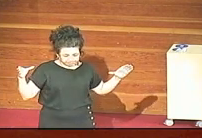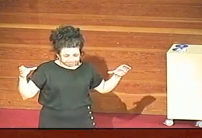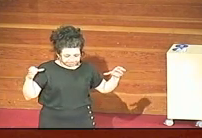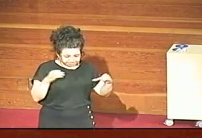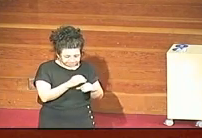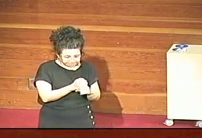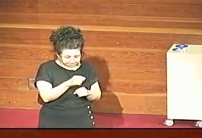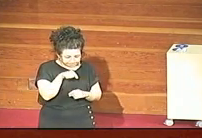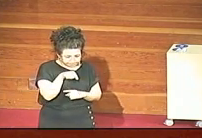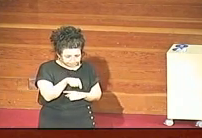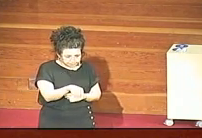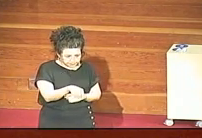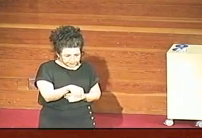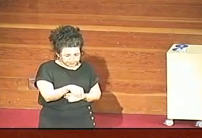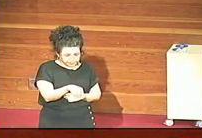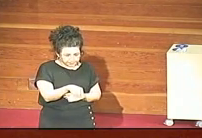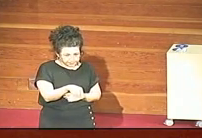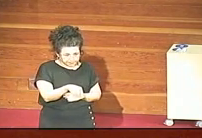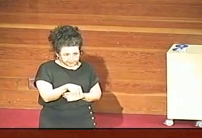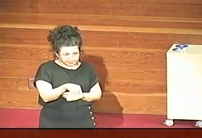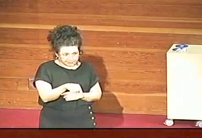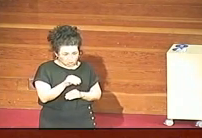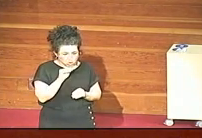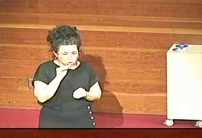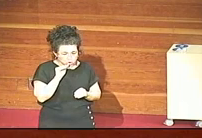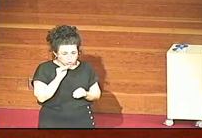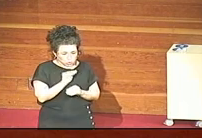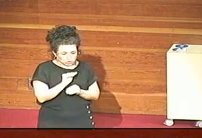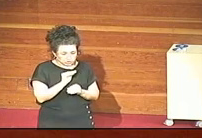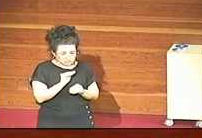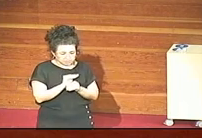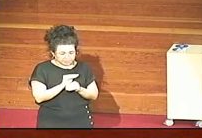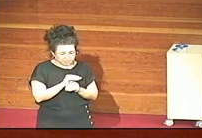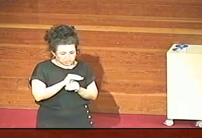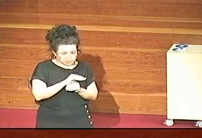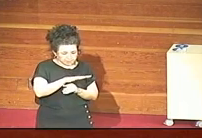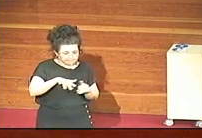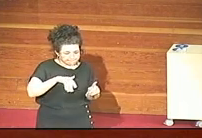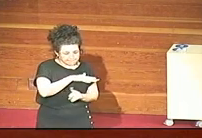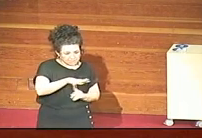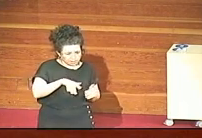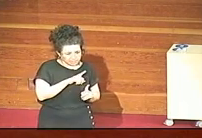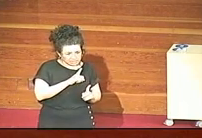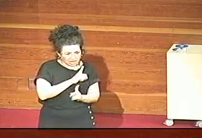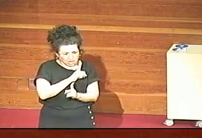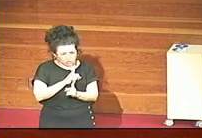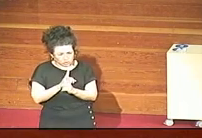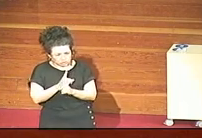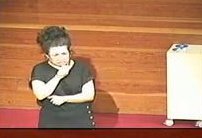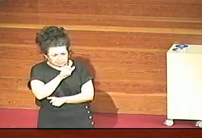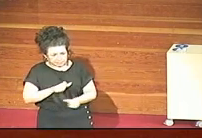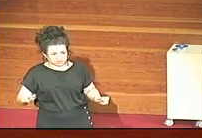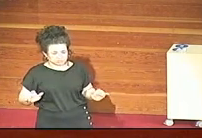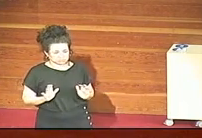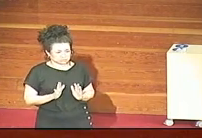con la conservación al conservacionismo medioambiental contra las personas es decir